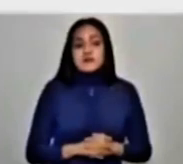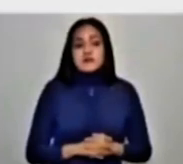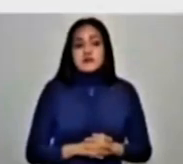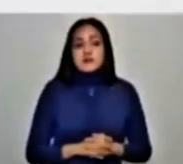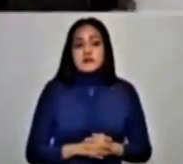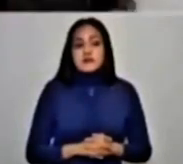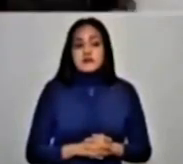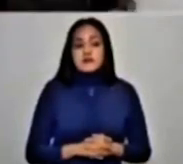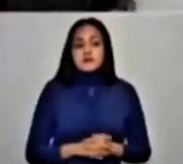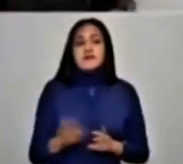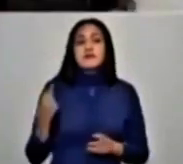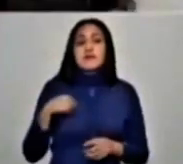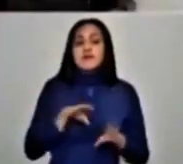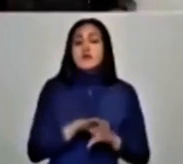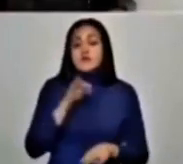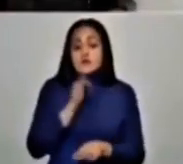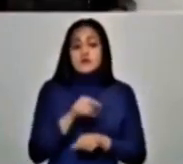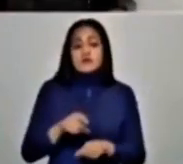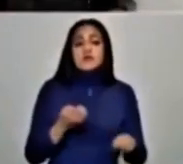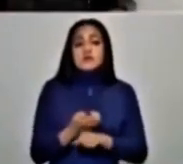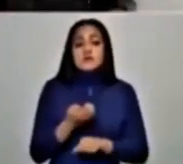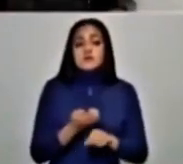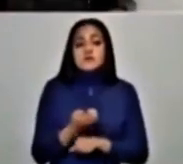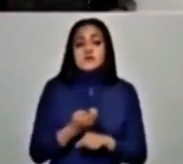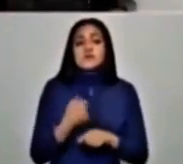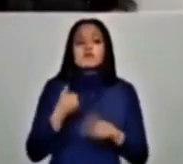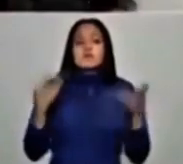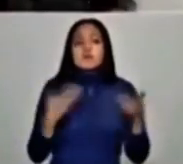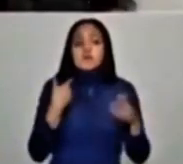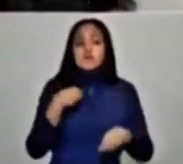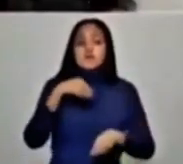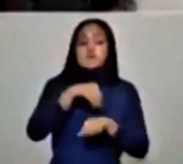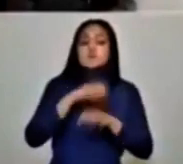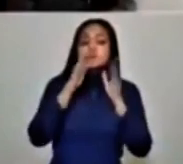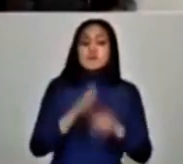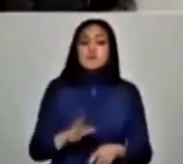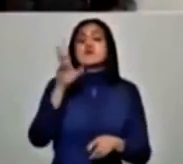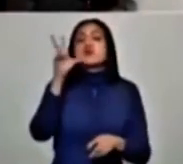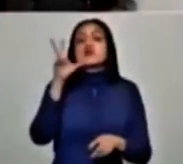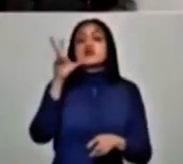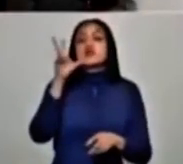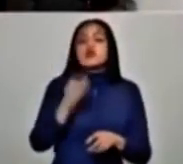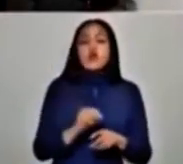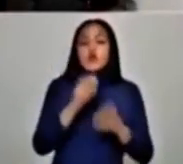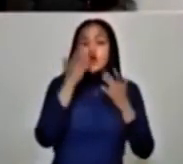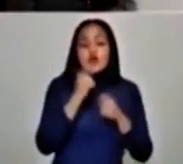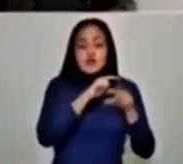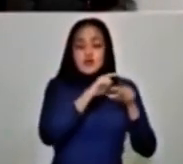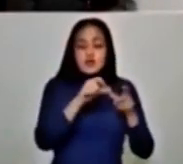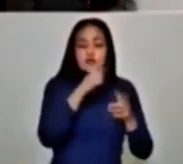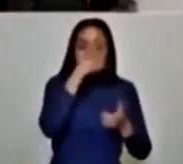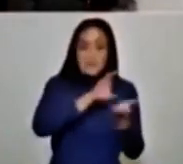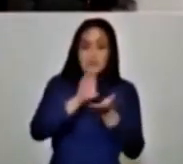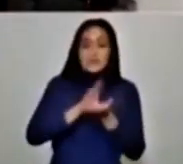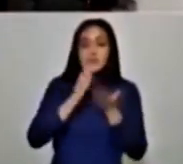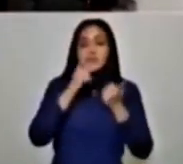¿Cuáles son los recursos? Que en los que nosotros como entidad federativa hacemos la asignación, que son los no etiquetados, los de libre disposición, porque los